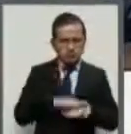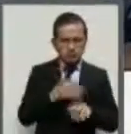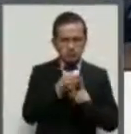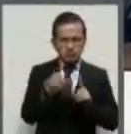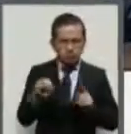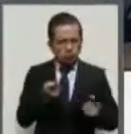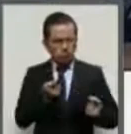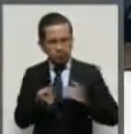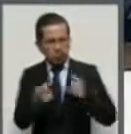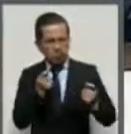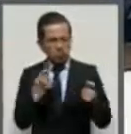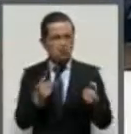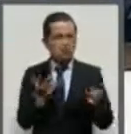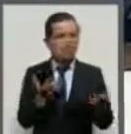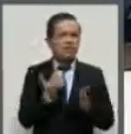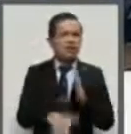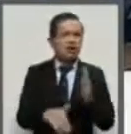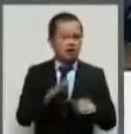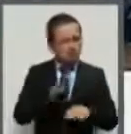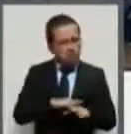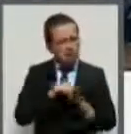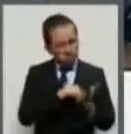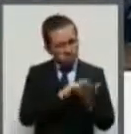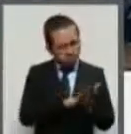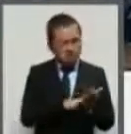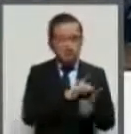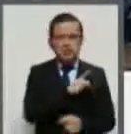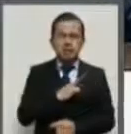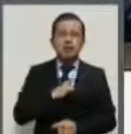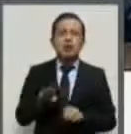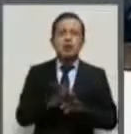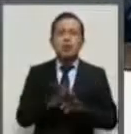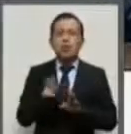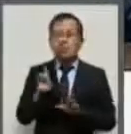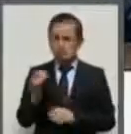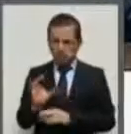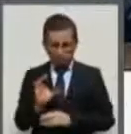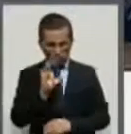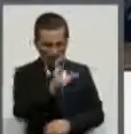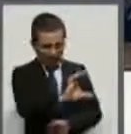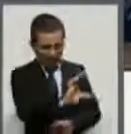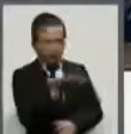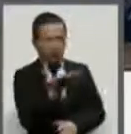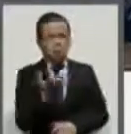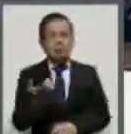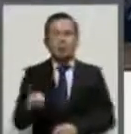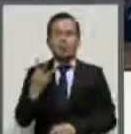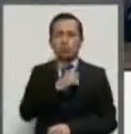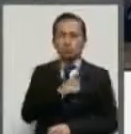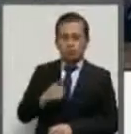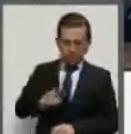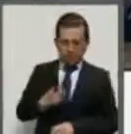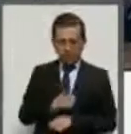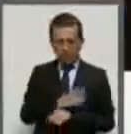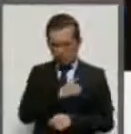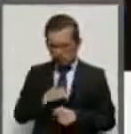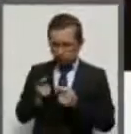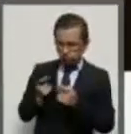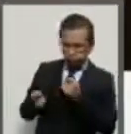poner mayor cuidado tanto en el seguimiento del gasto que se asigna como de la deuda que se contrate.